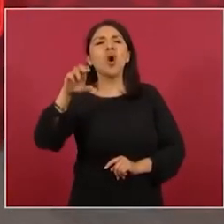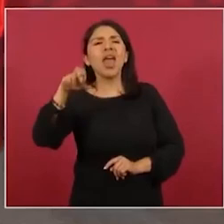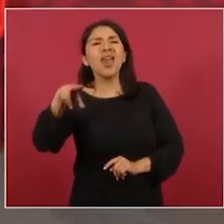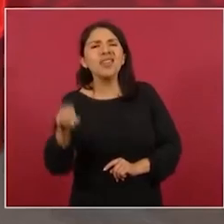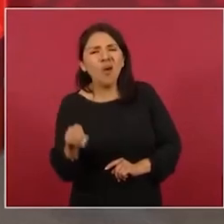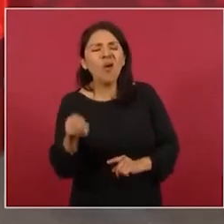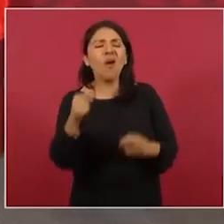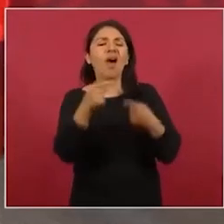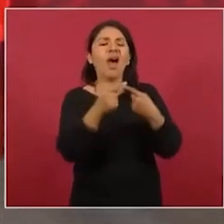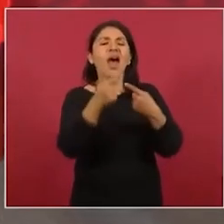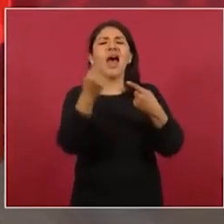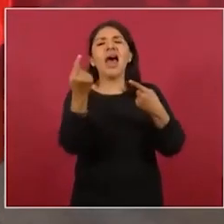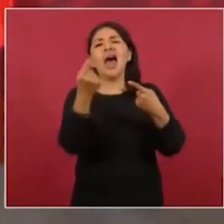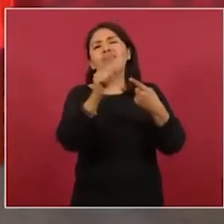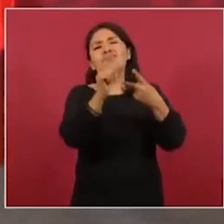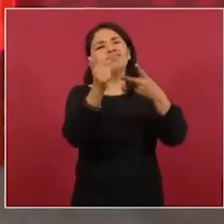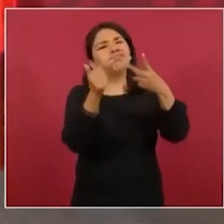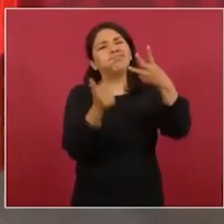otros, o sea,